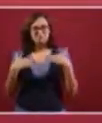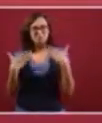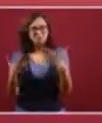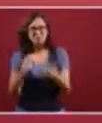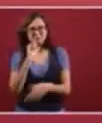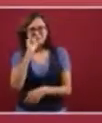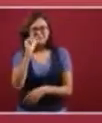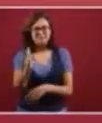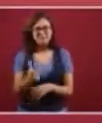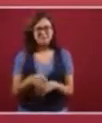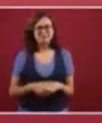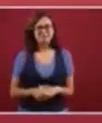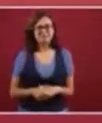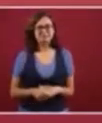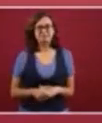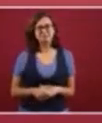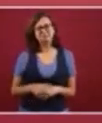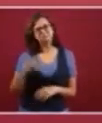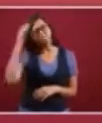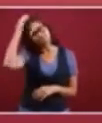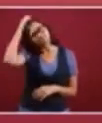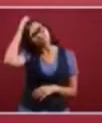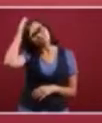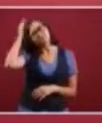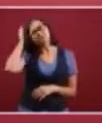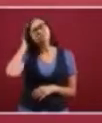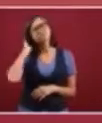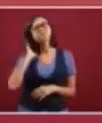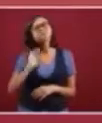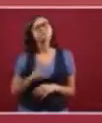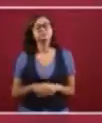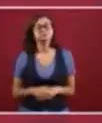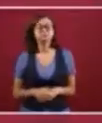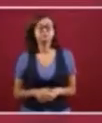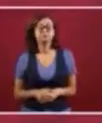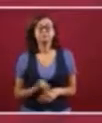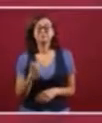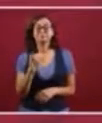dice que tenía y razón